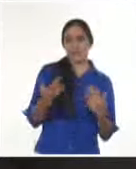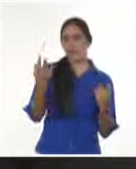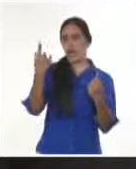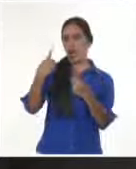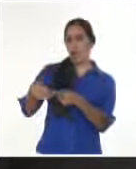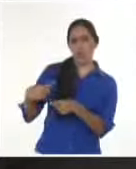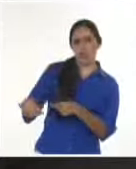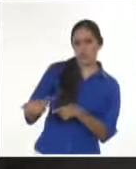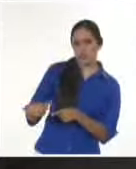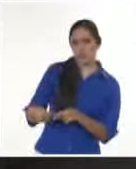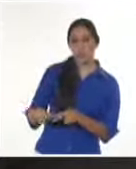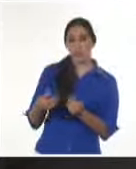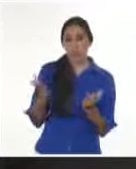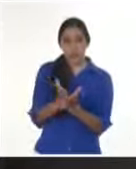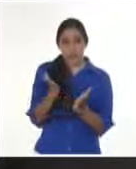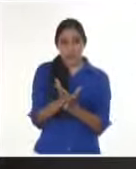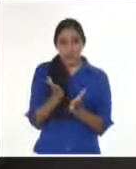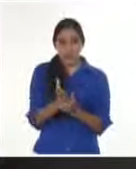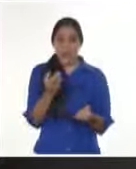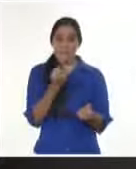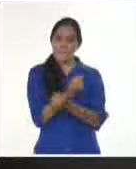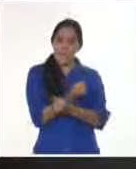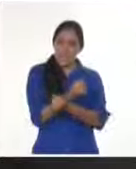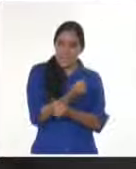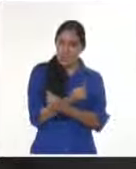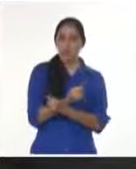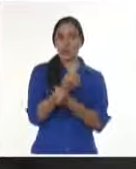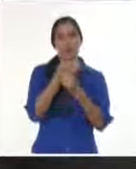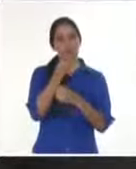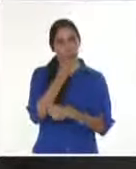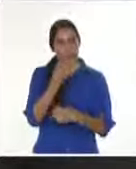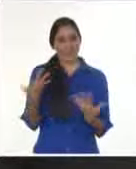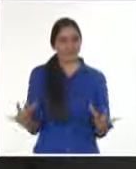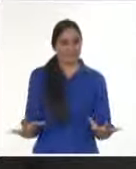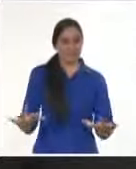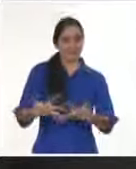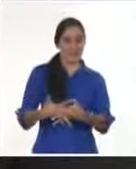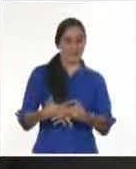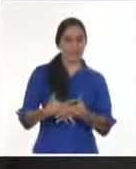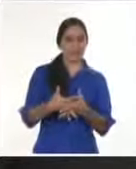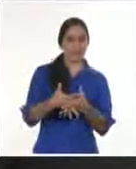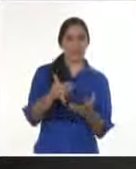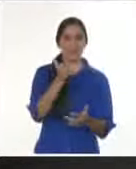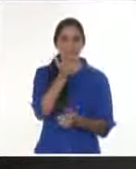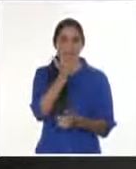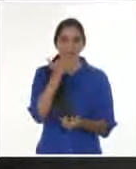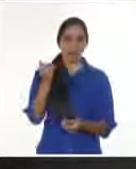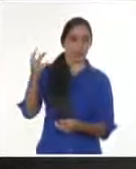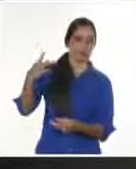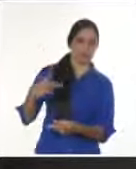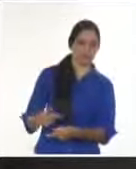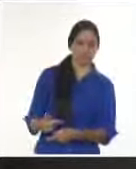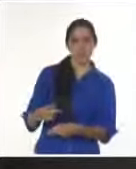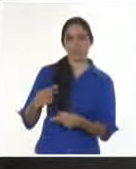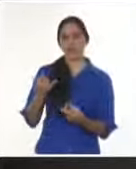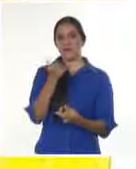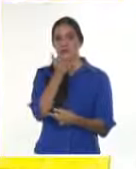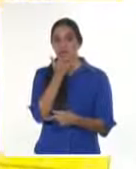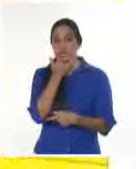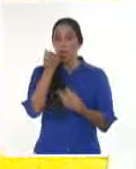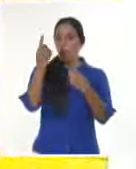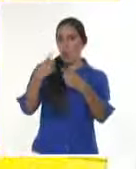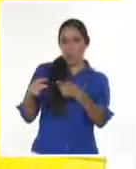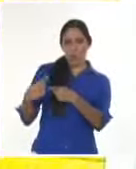los estudios estimados de peligro, vulnerabilidad y riesgo, que también pueden estar relacionados con los efectos secundarios, los efectos inducidos sobre